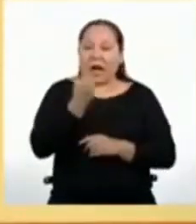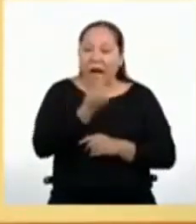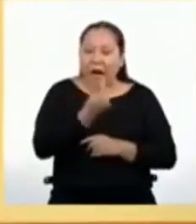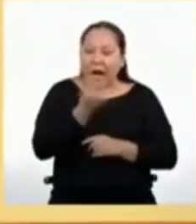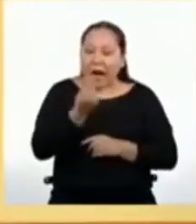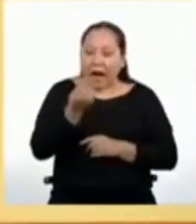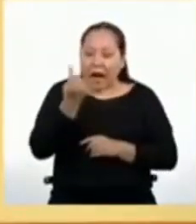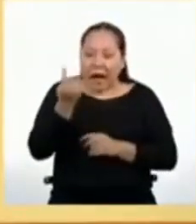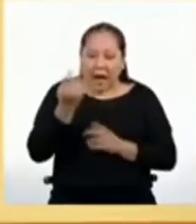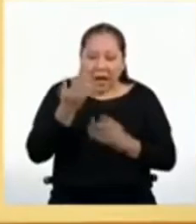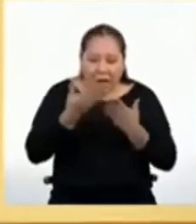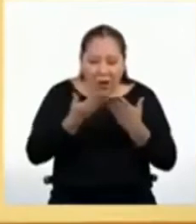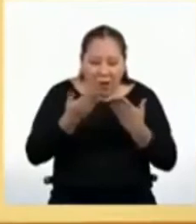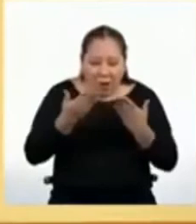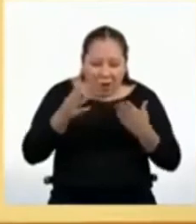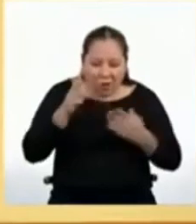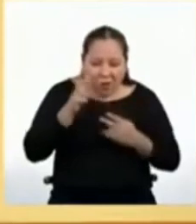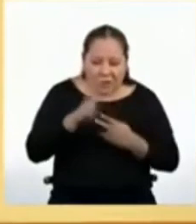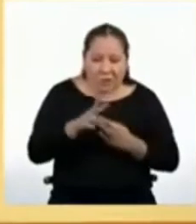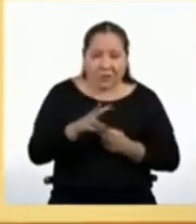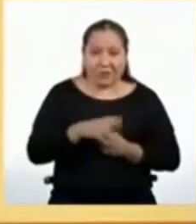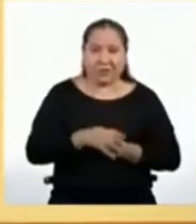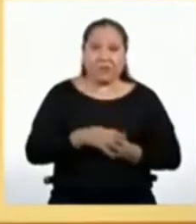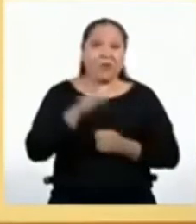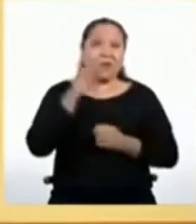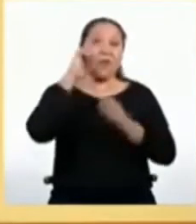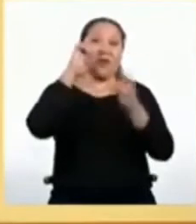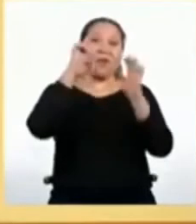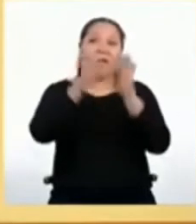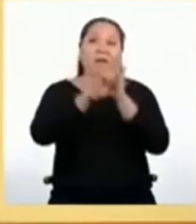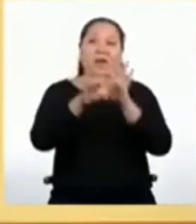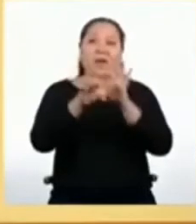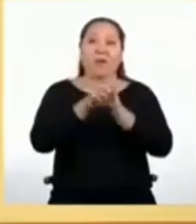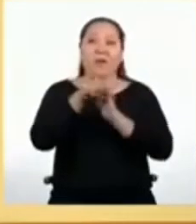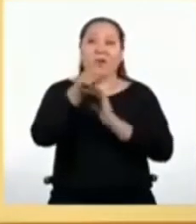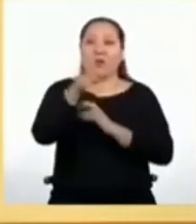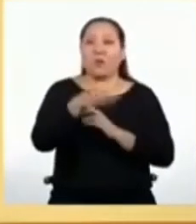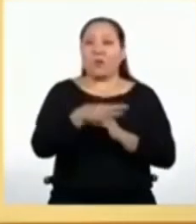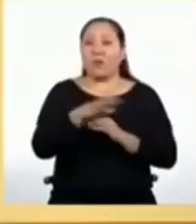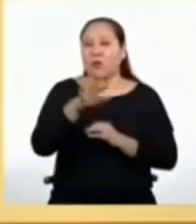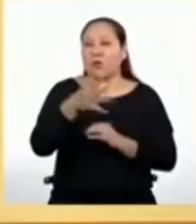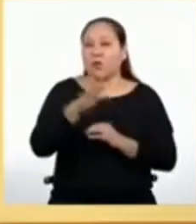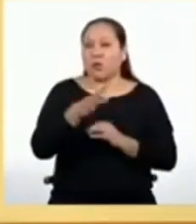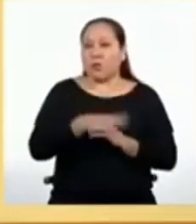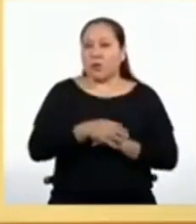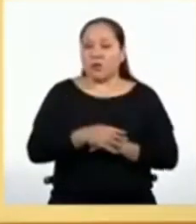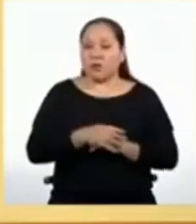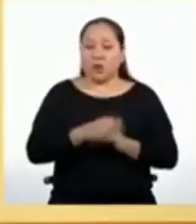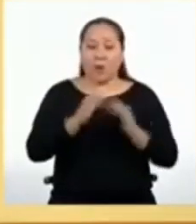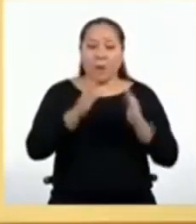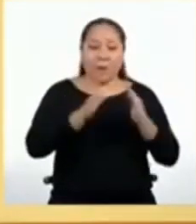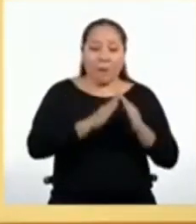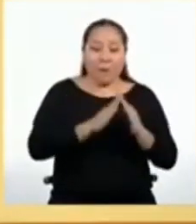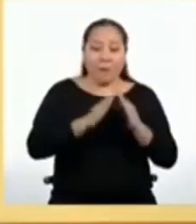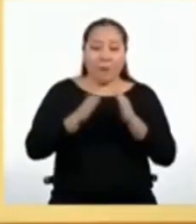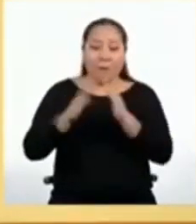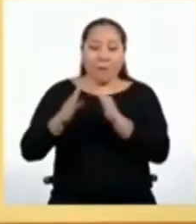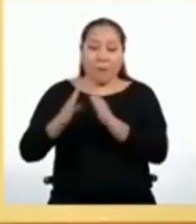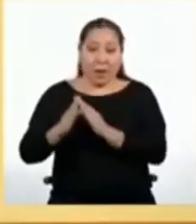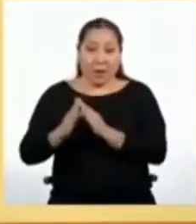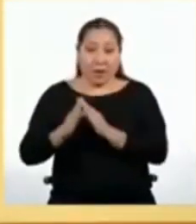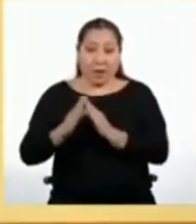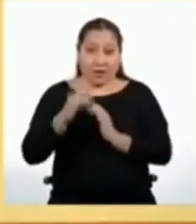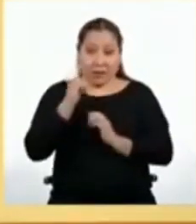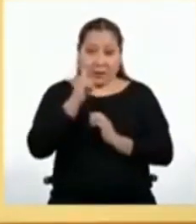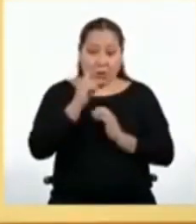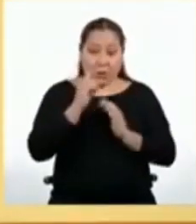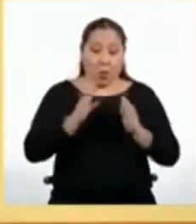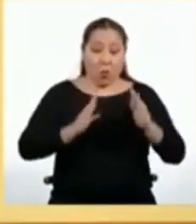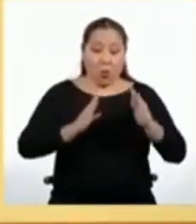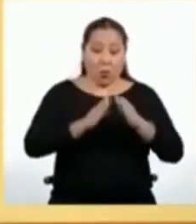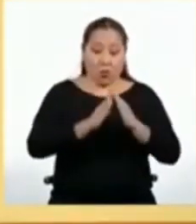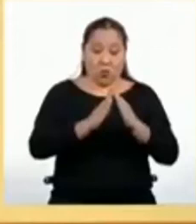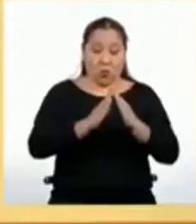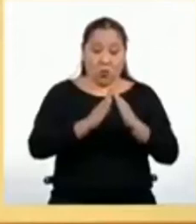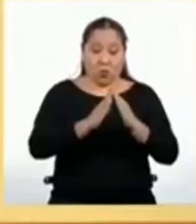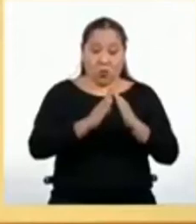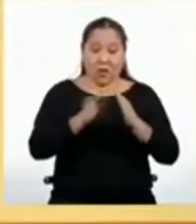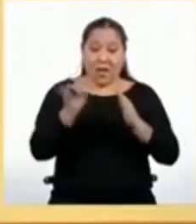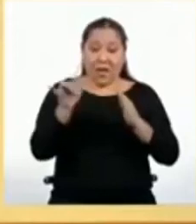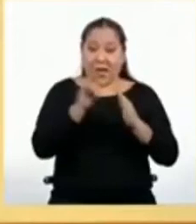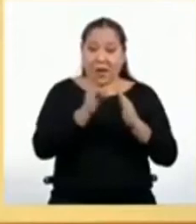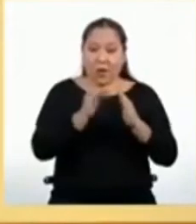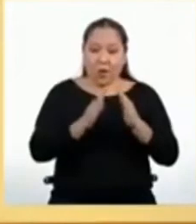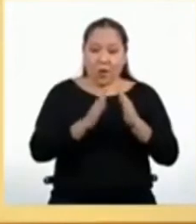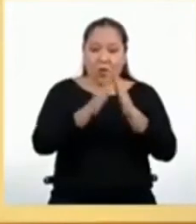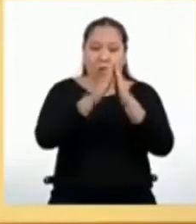detalle, hasta el más mínimo. Por ejemplo, debes calcular que cada par de naipes que forman una V deben estar a la